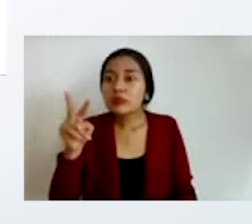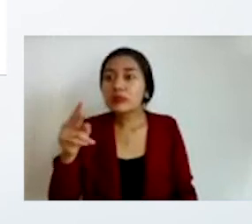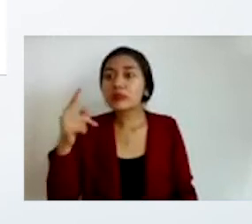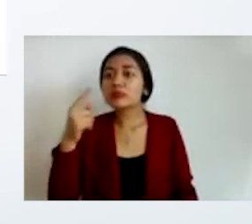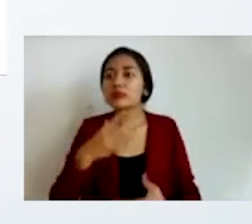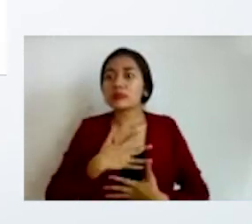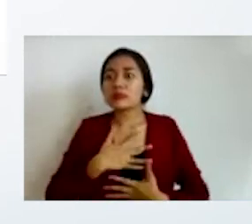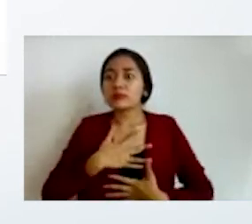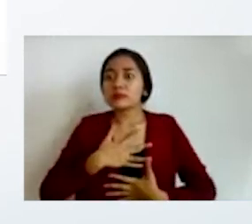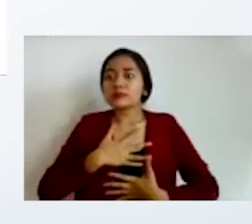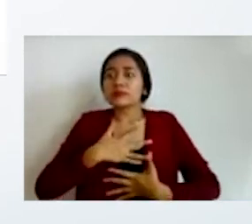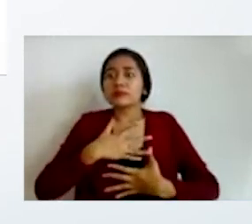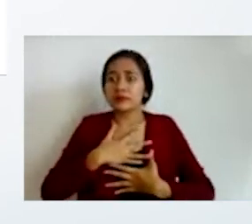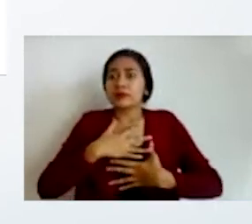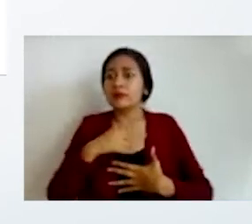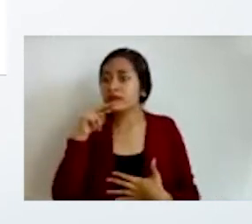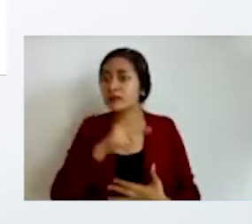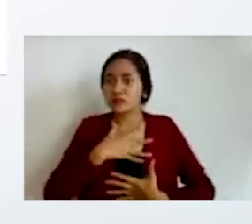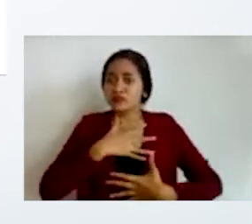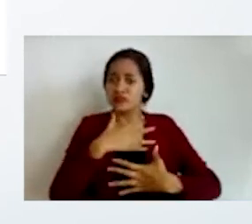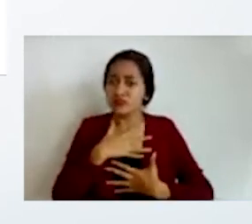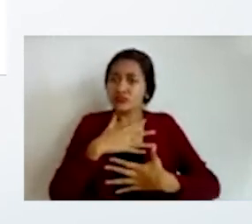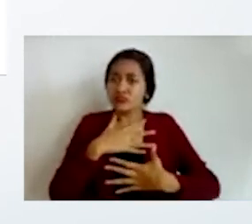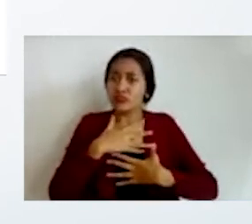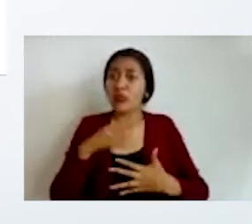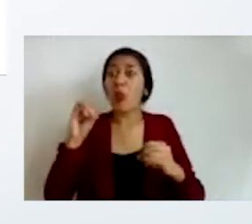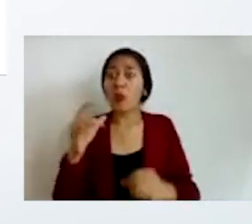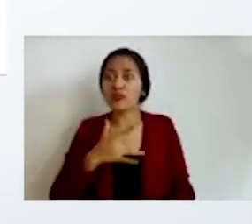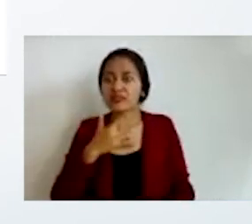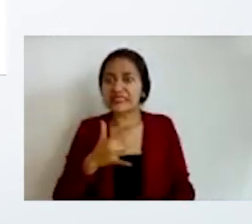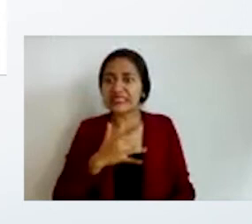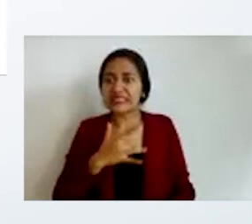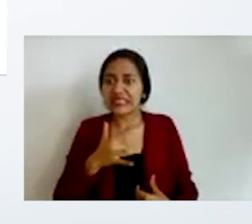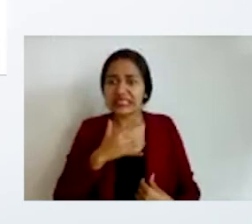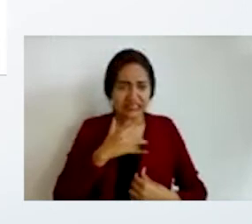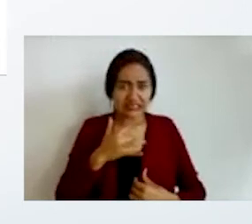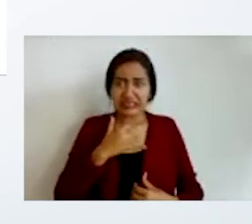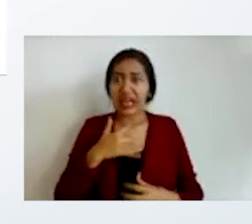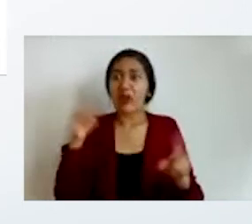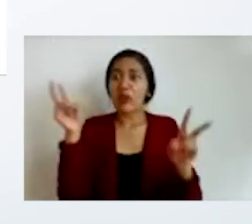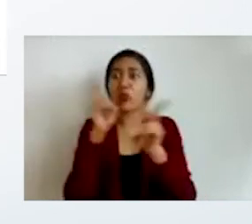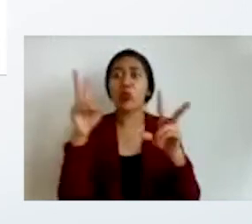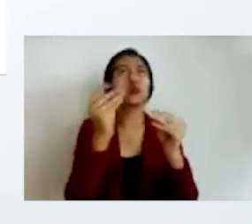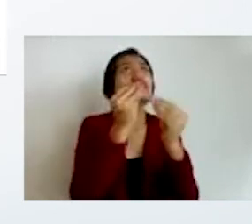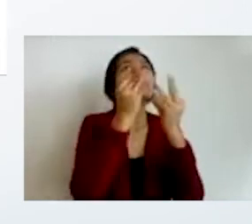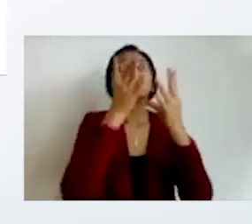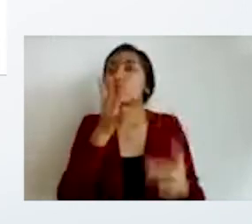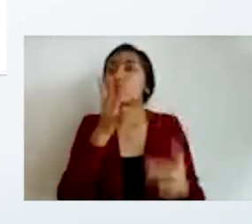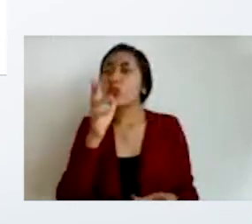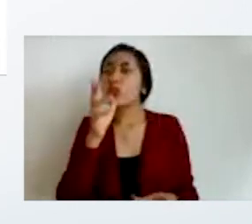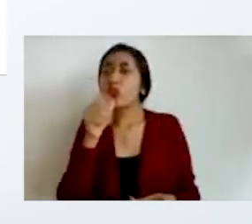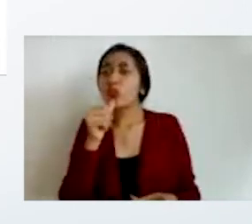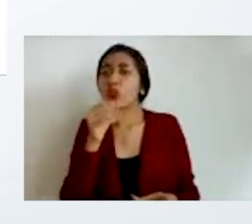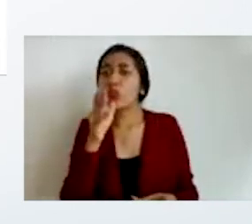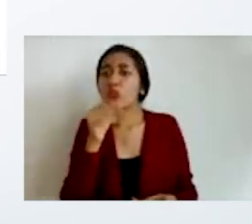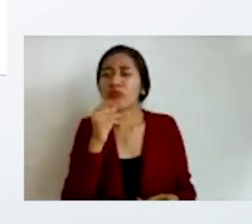respiraciones por minuto, de sentir que no alcanzan a captar suficiente aire, a tener dolor en